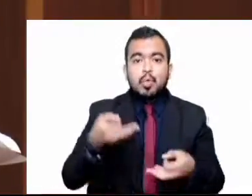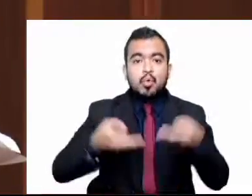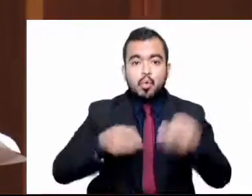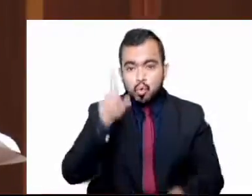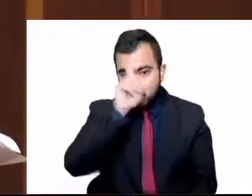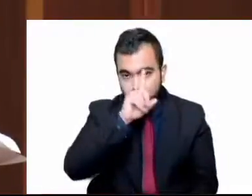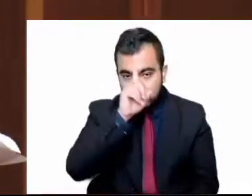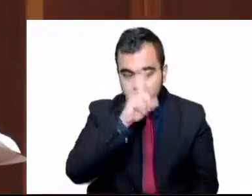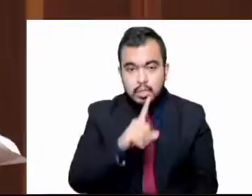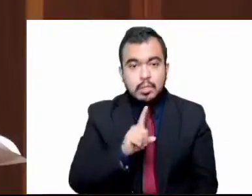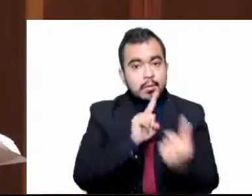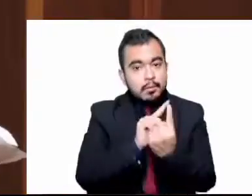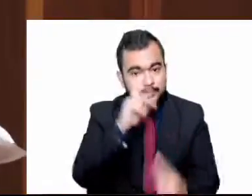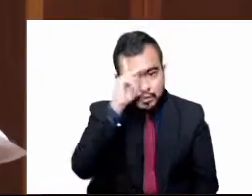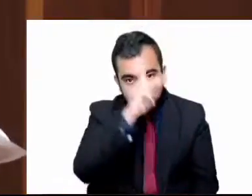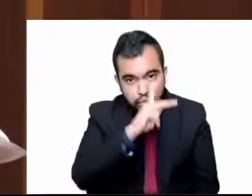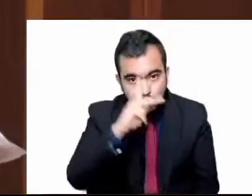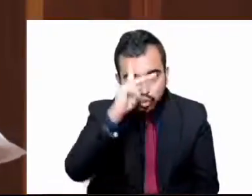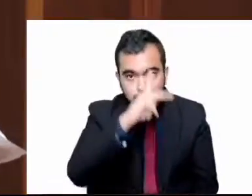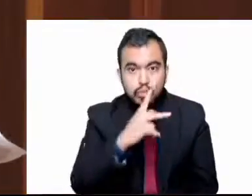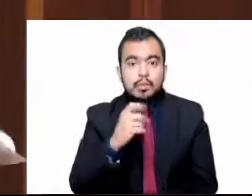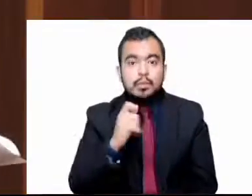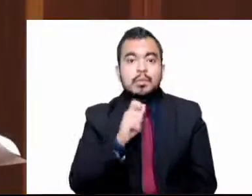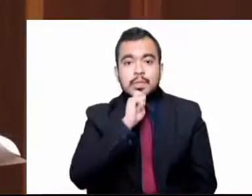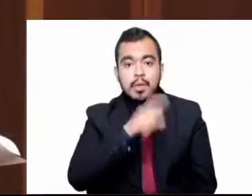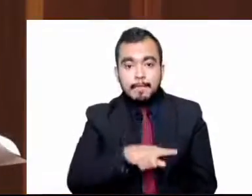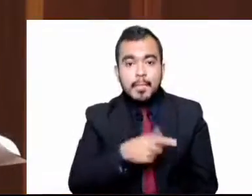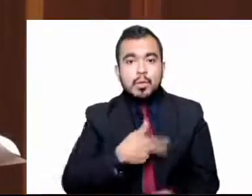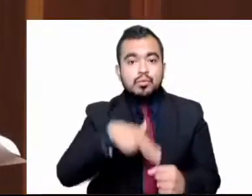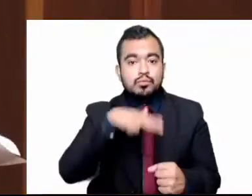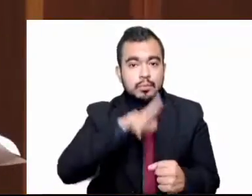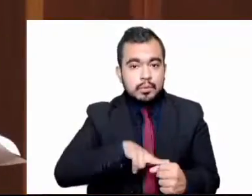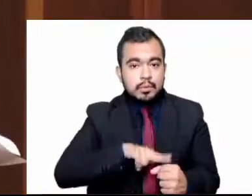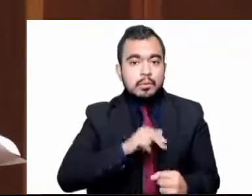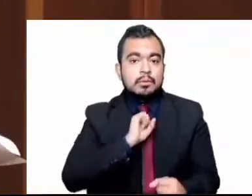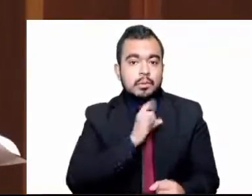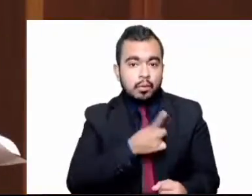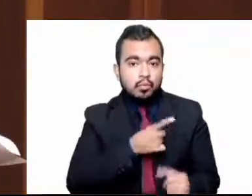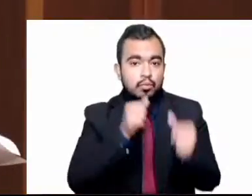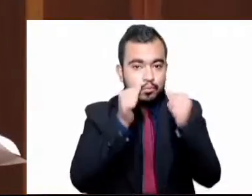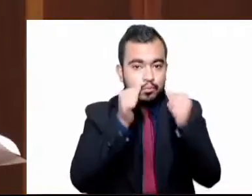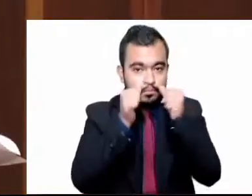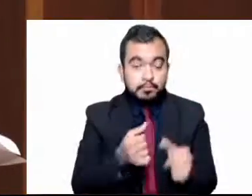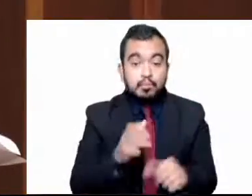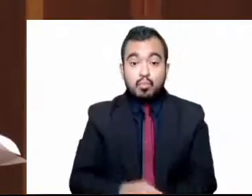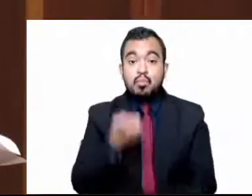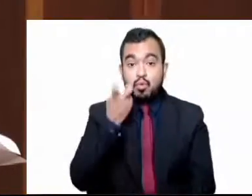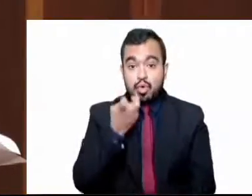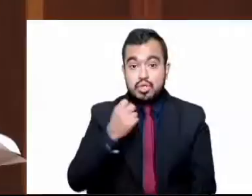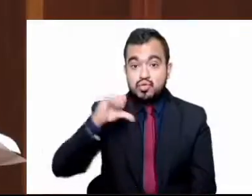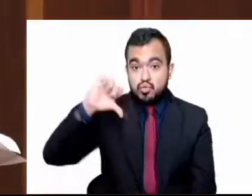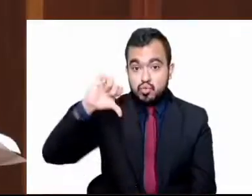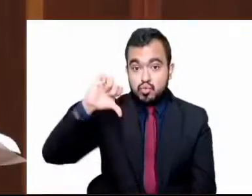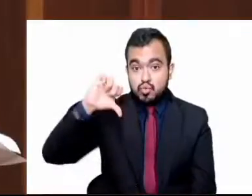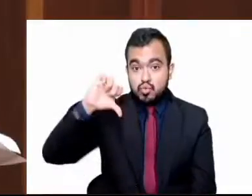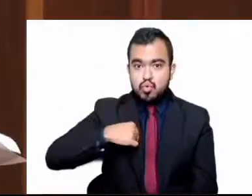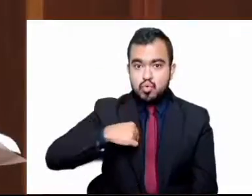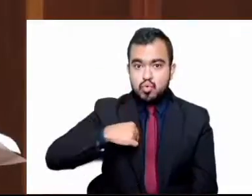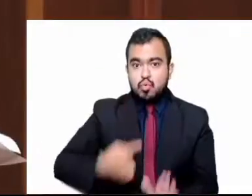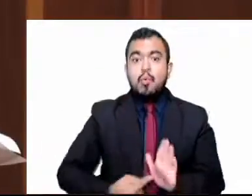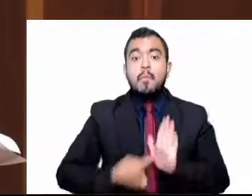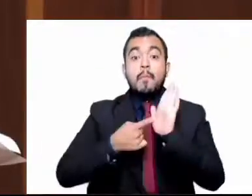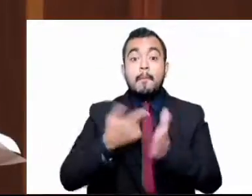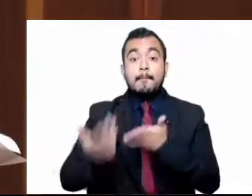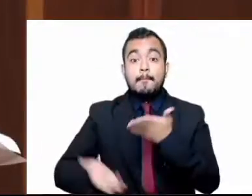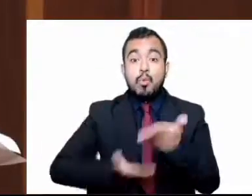de salud pública. Por eso, compañeras y compañeros, el día de hoy estamos proponiendo como primer eje de esta iniciativa